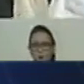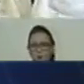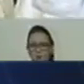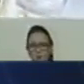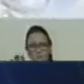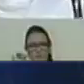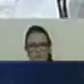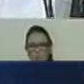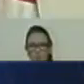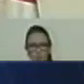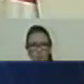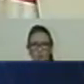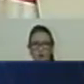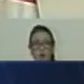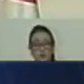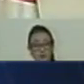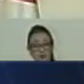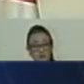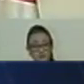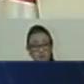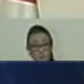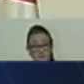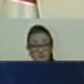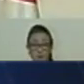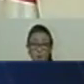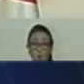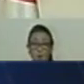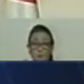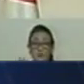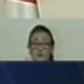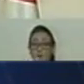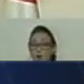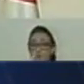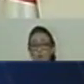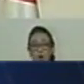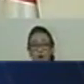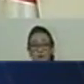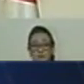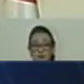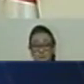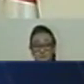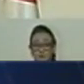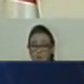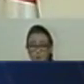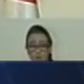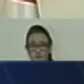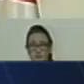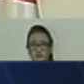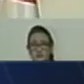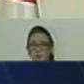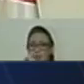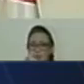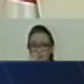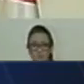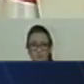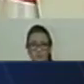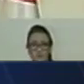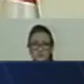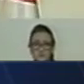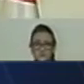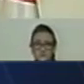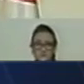mundo. Ahorita hay elecciones presidenciales en Colombia. No tienen una sola garantía los candidatos presidenciales de Colombia, ni una.